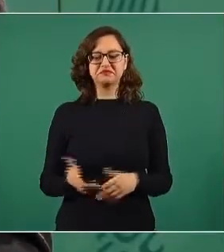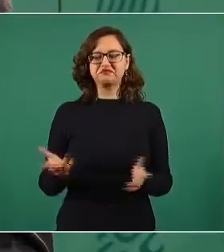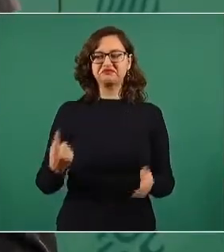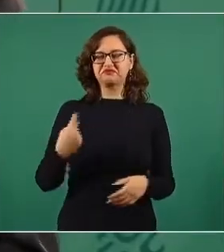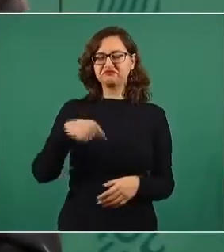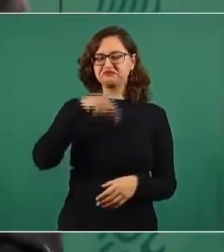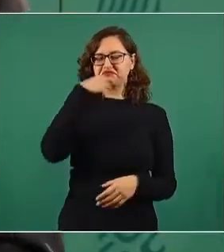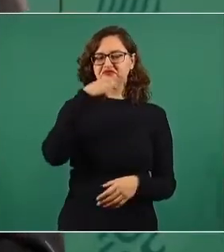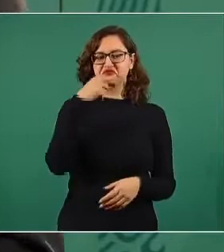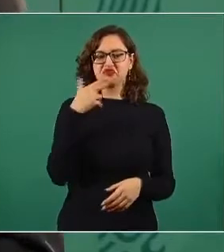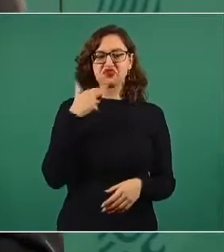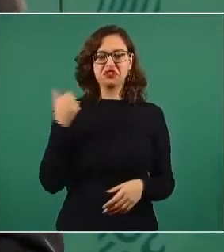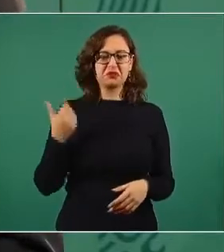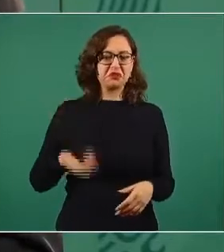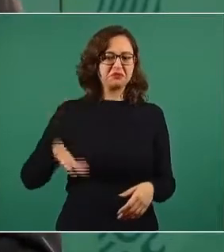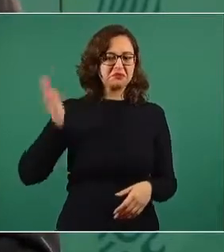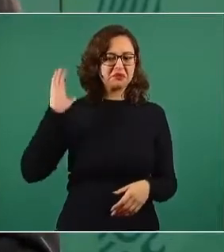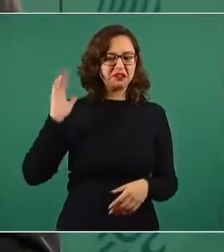Entonces tenemos